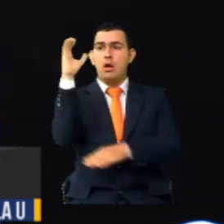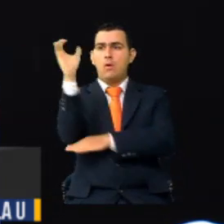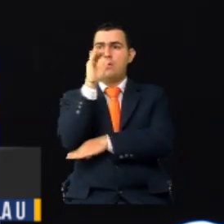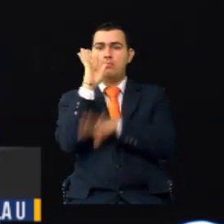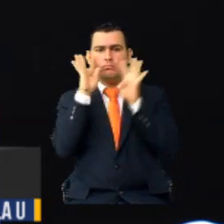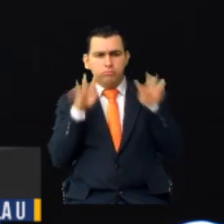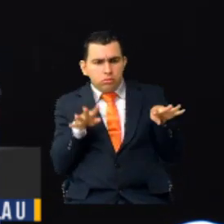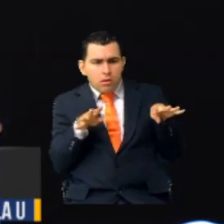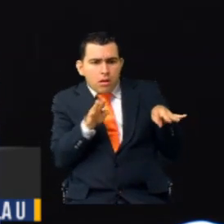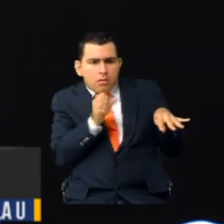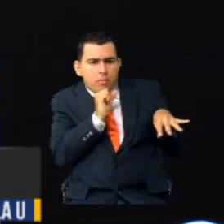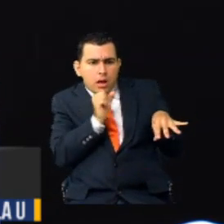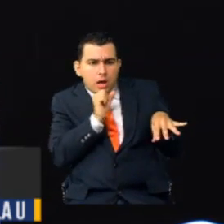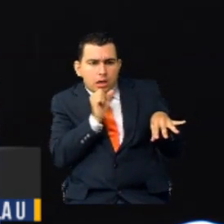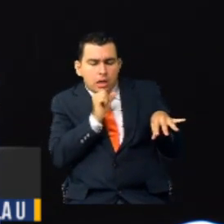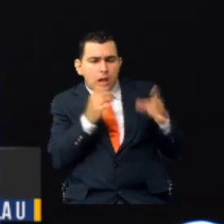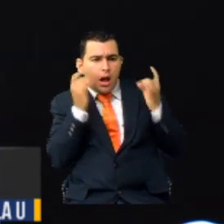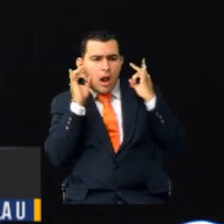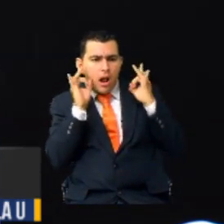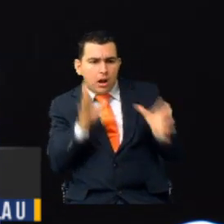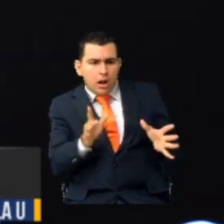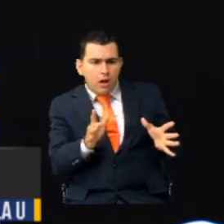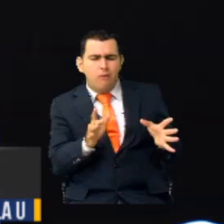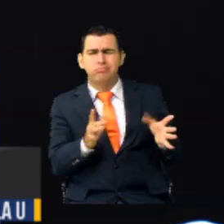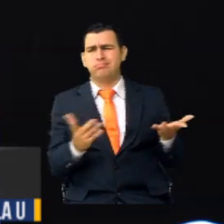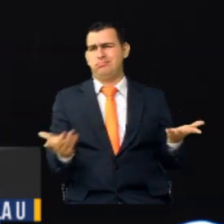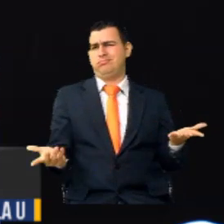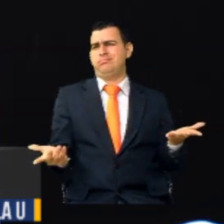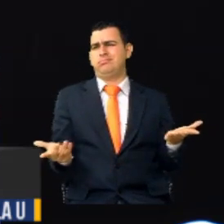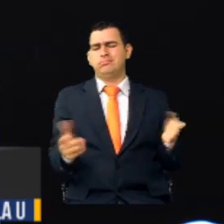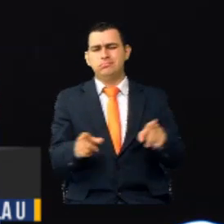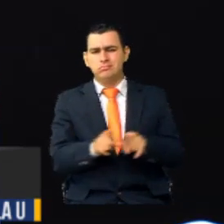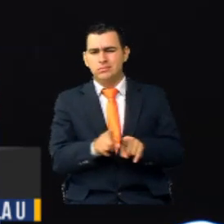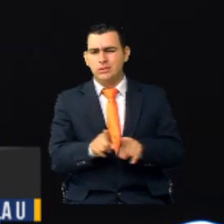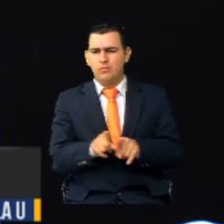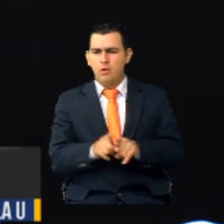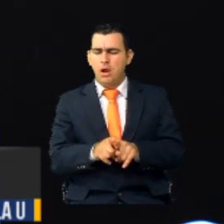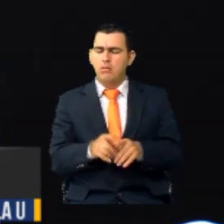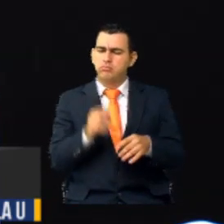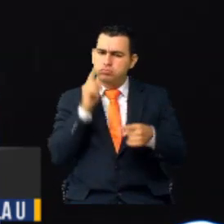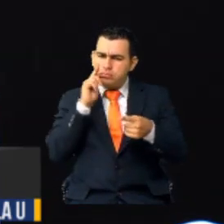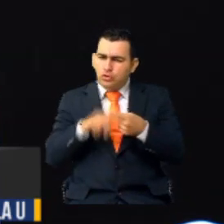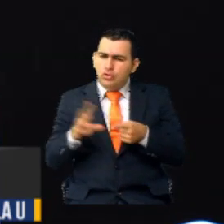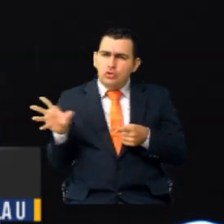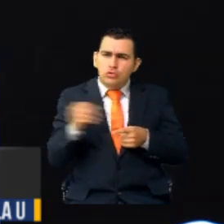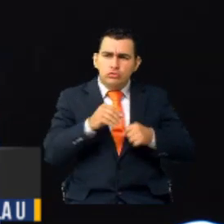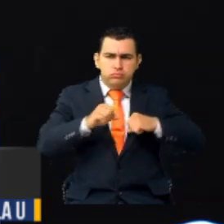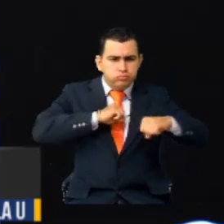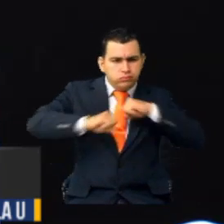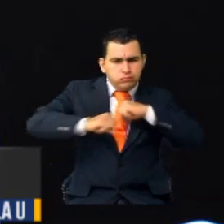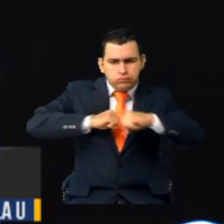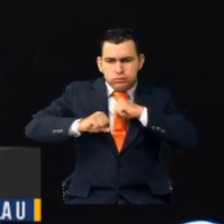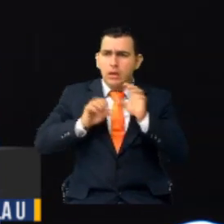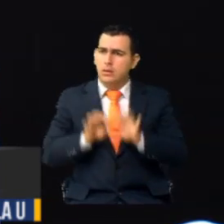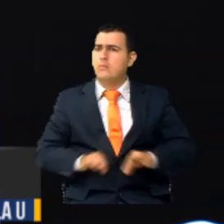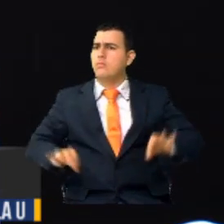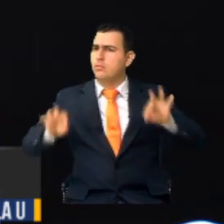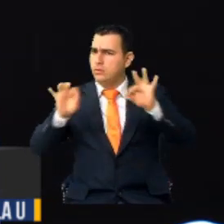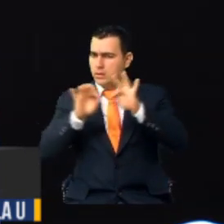nacional salpiquen de alguna manera un proceso electoral que se está llevando de una forma